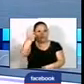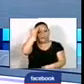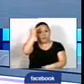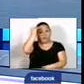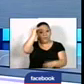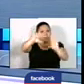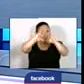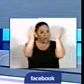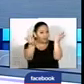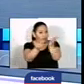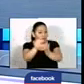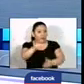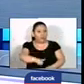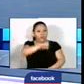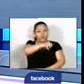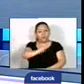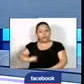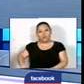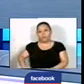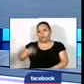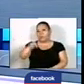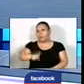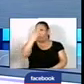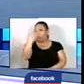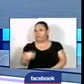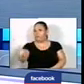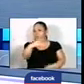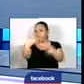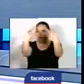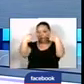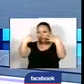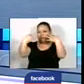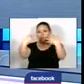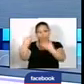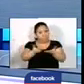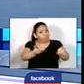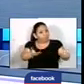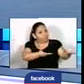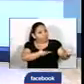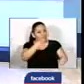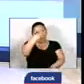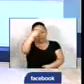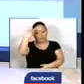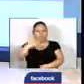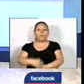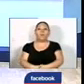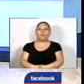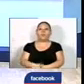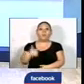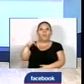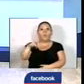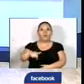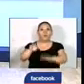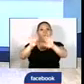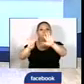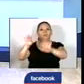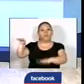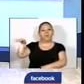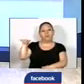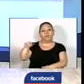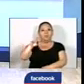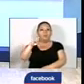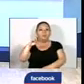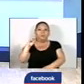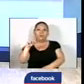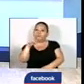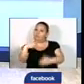internacionales más importantes de este día. Quédense con nosotros. Manuel. Llegamos al 9 de marzo de 2021. Bienvenidos